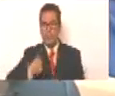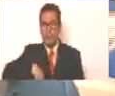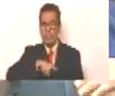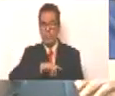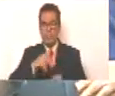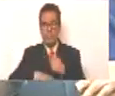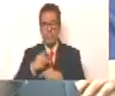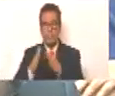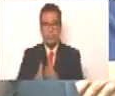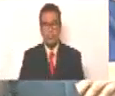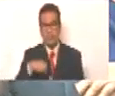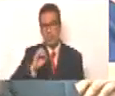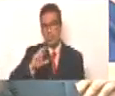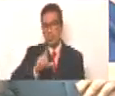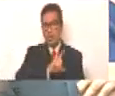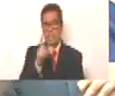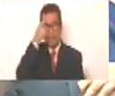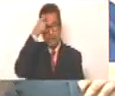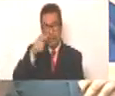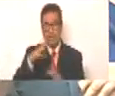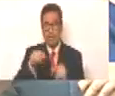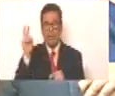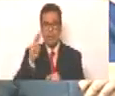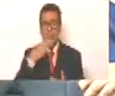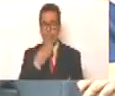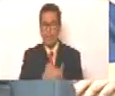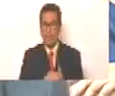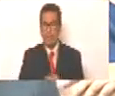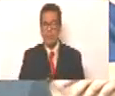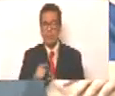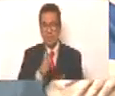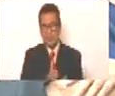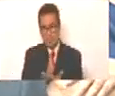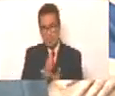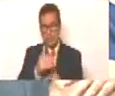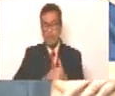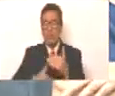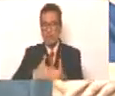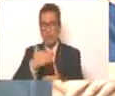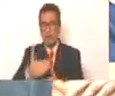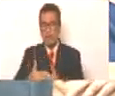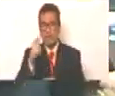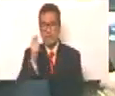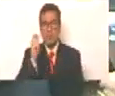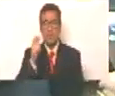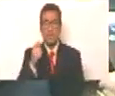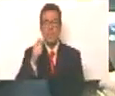Cocuy, de Lara, Falcón y de toda Venezuela. Muchas gracias y seguimos avanzando en la tarea legislativa.